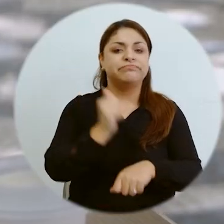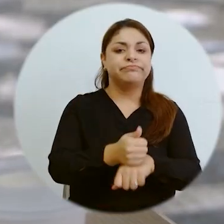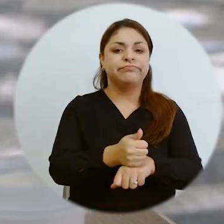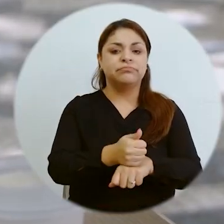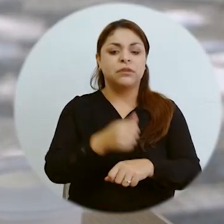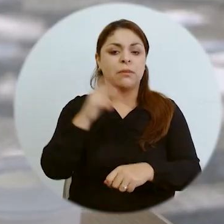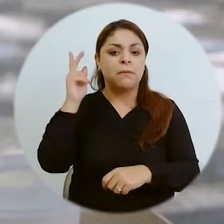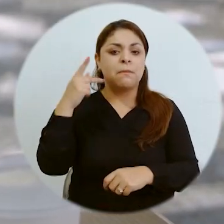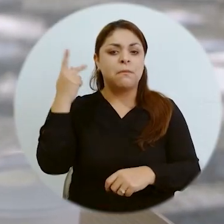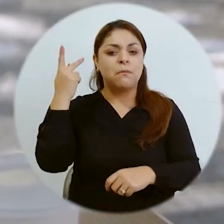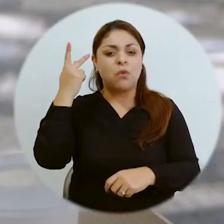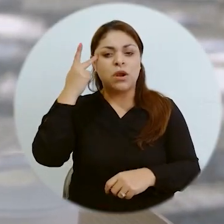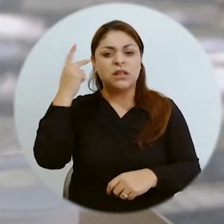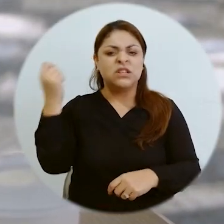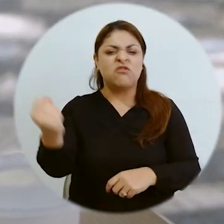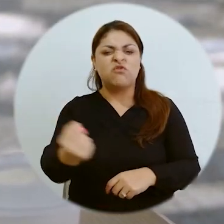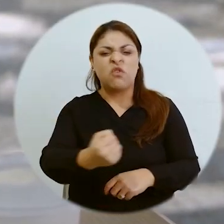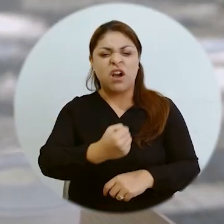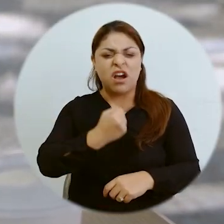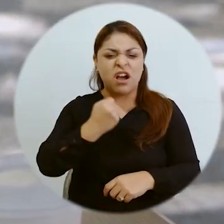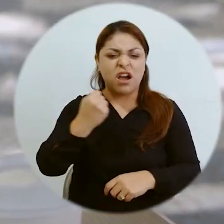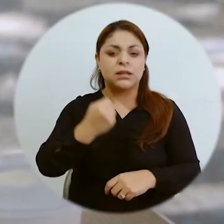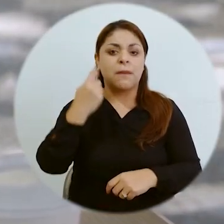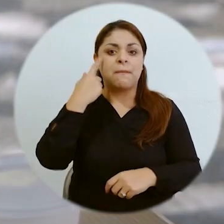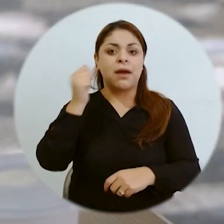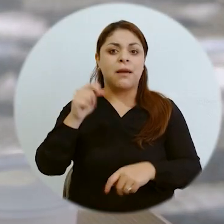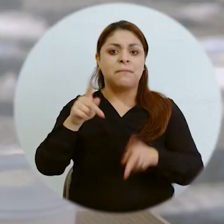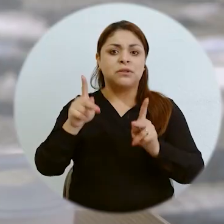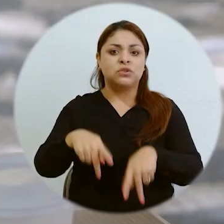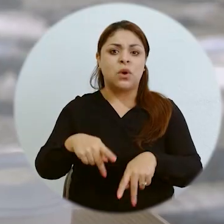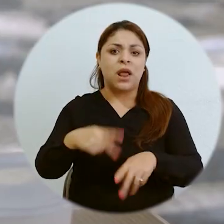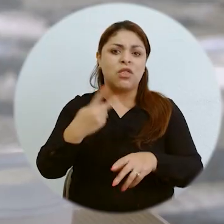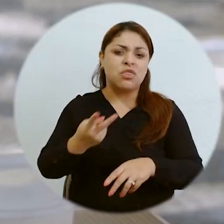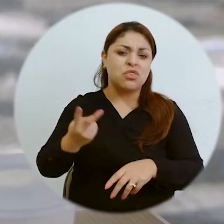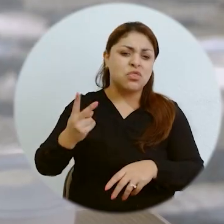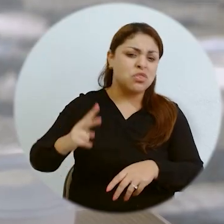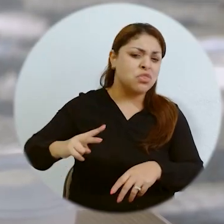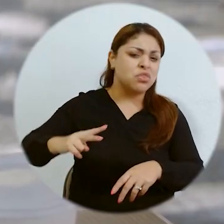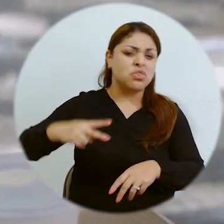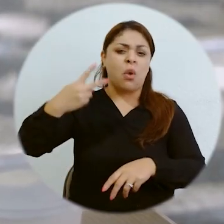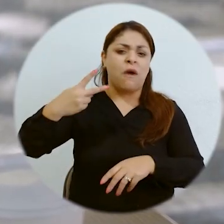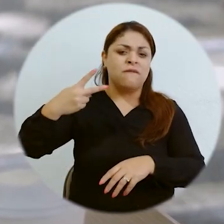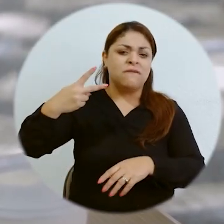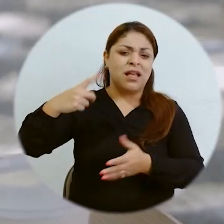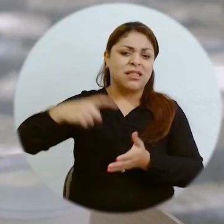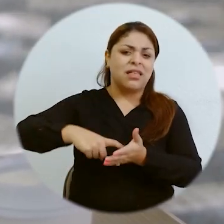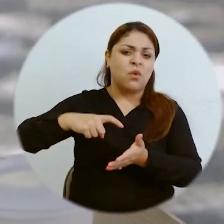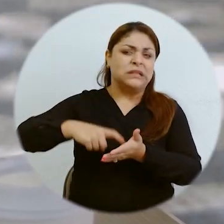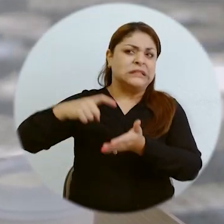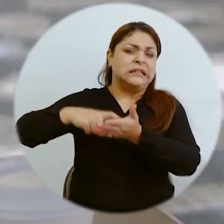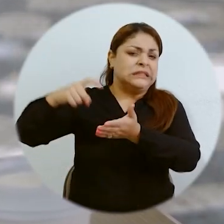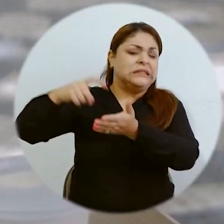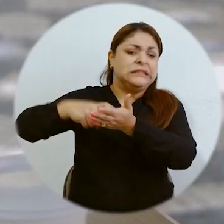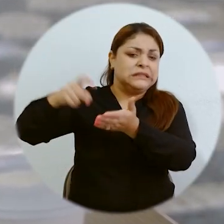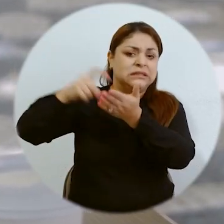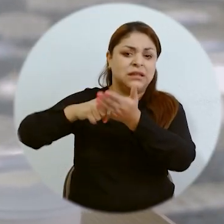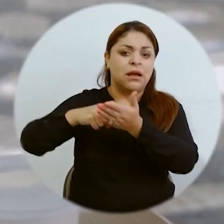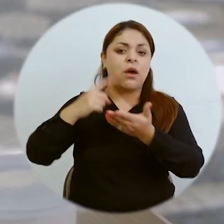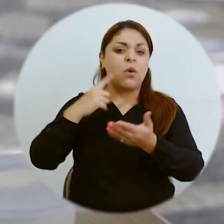políticas agresivas para sobreendeudar a la gente y a tasas de interés elevadas. Y nadie más que